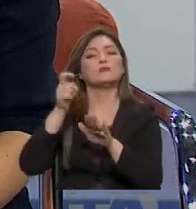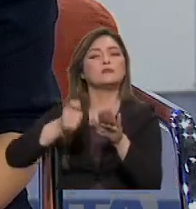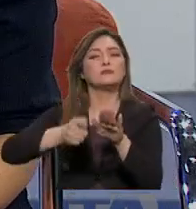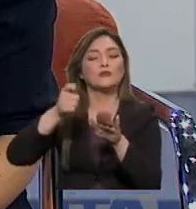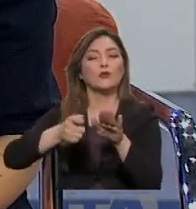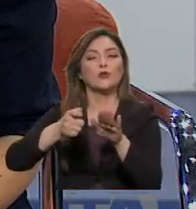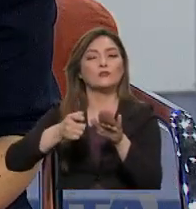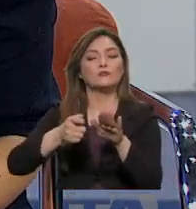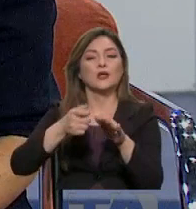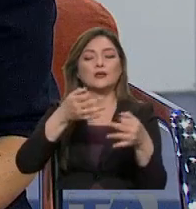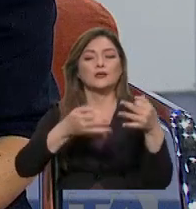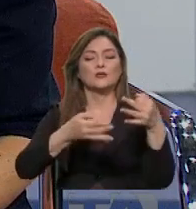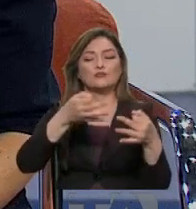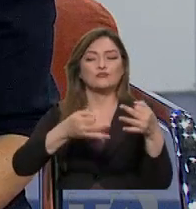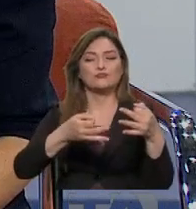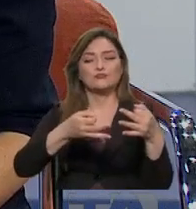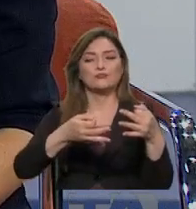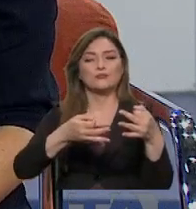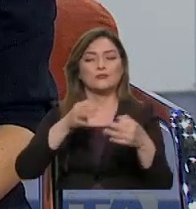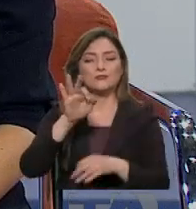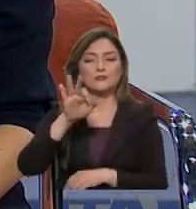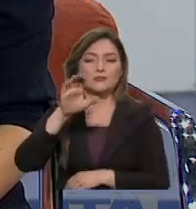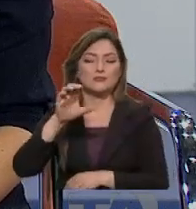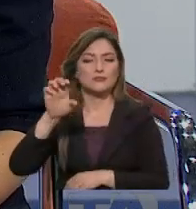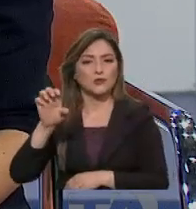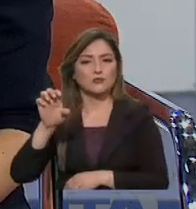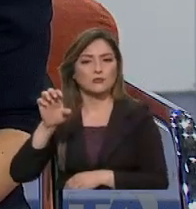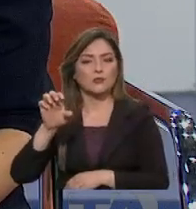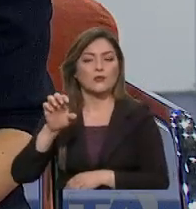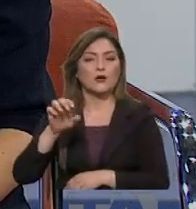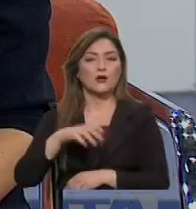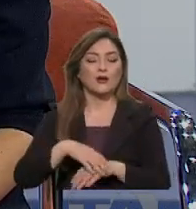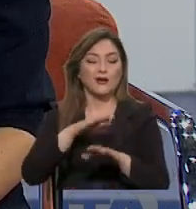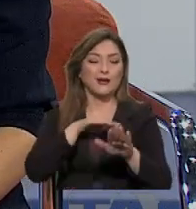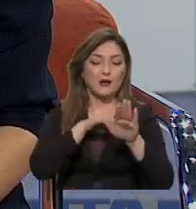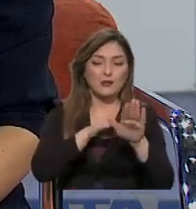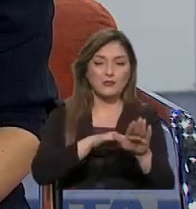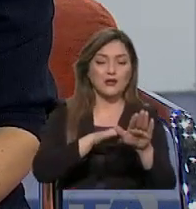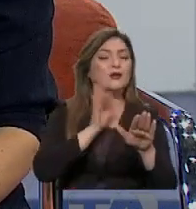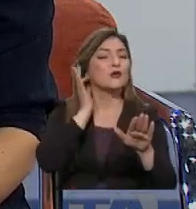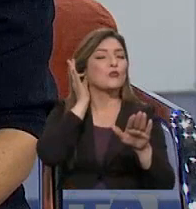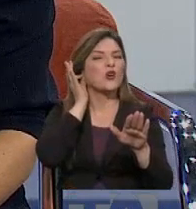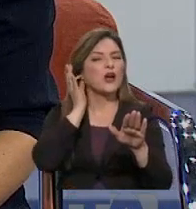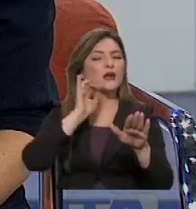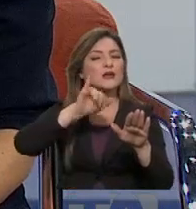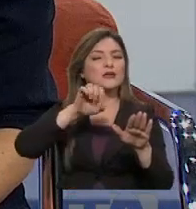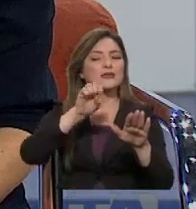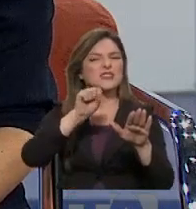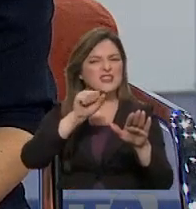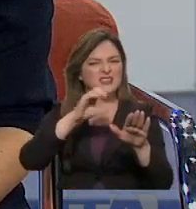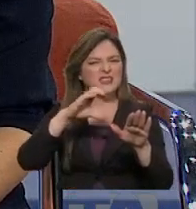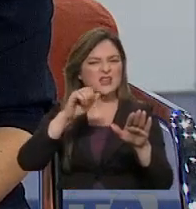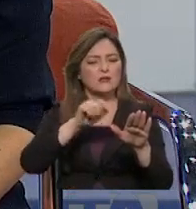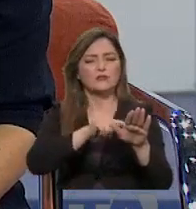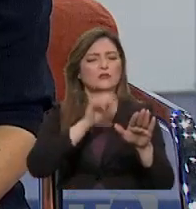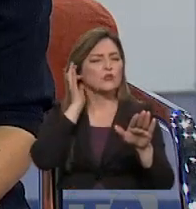del Tribunal Contencioso Electoral falla a favor de la denuncia de Jessica Jaramillo, quien acusó a Jorge Yunda por